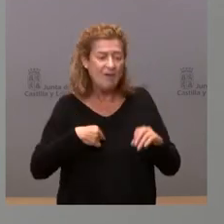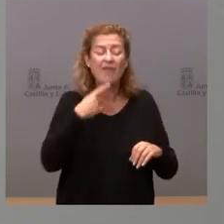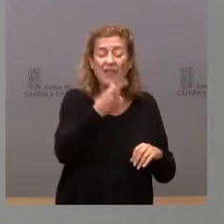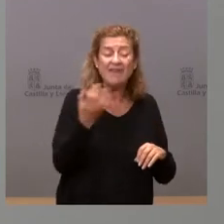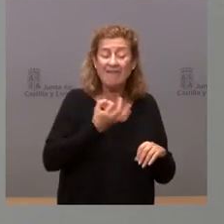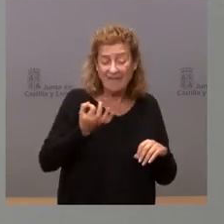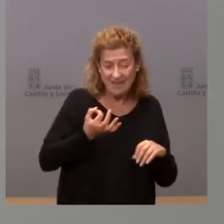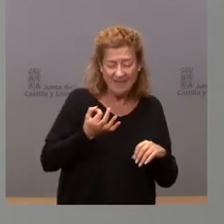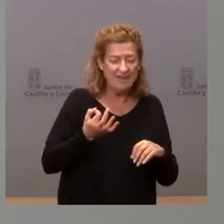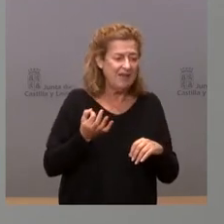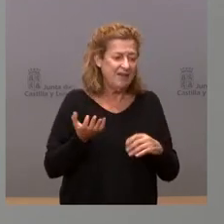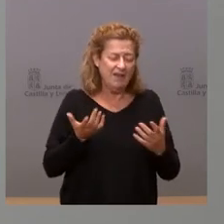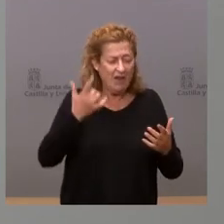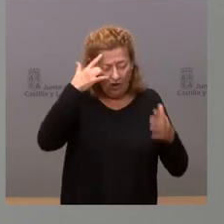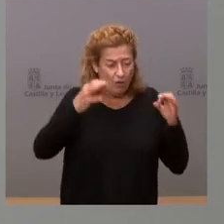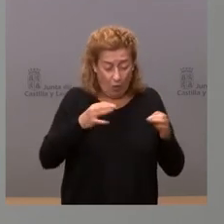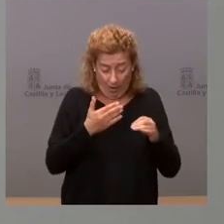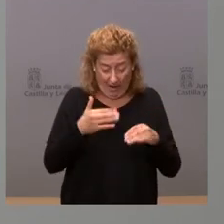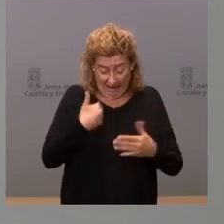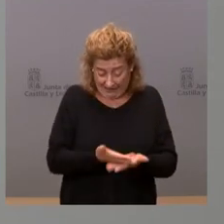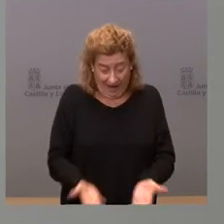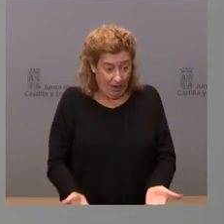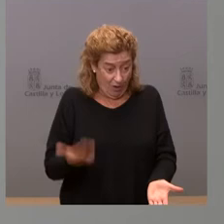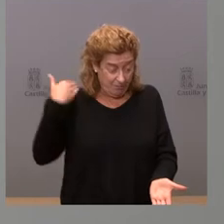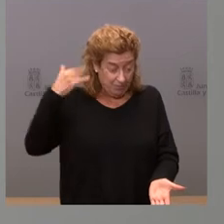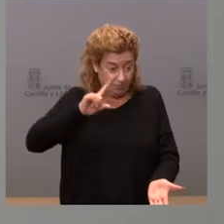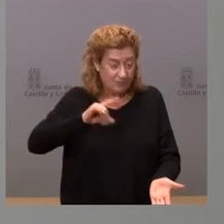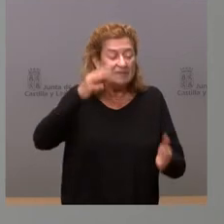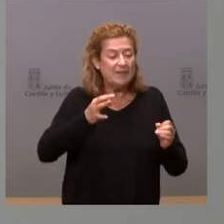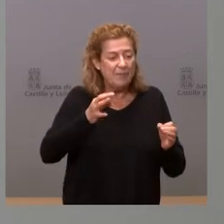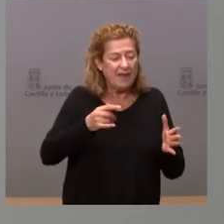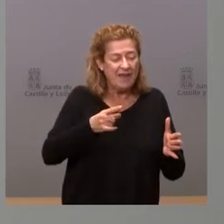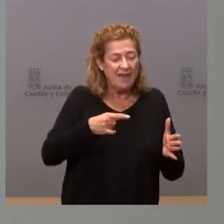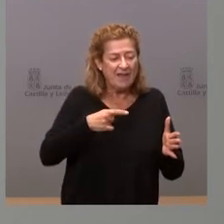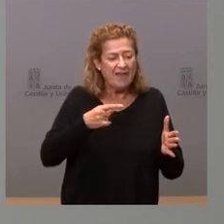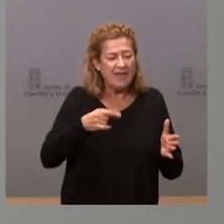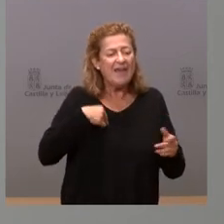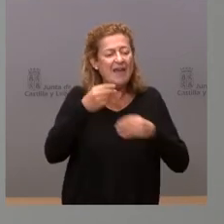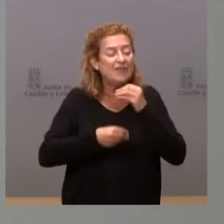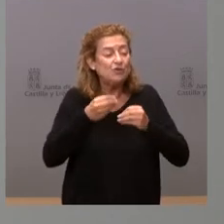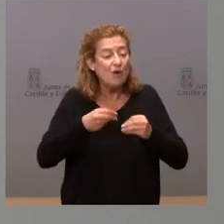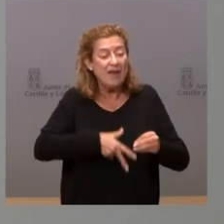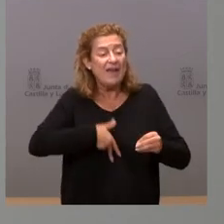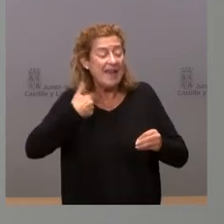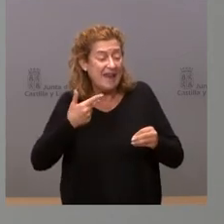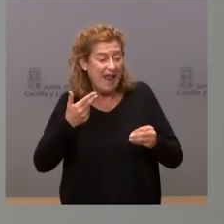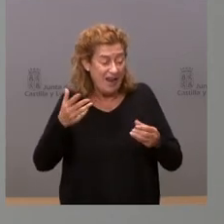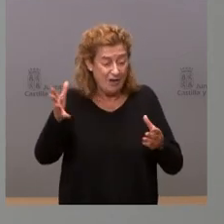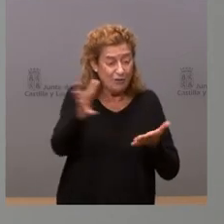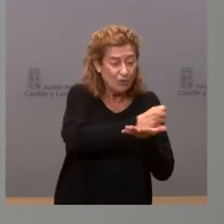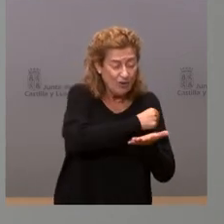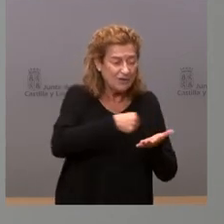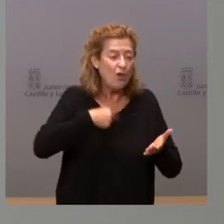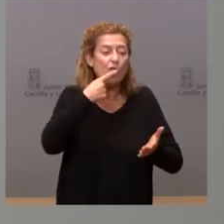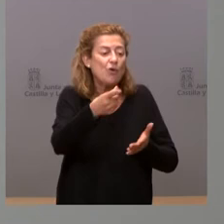que evidentemente hasta este momento siempre se ha traspuesto a la población general lo que todas las medidas